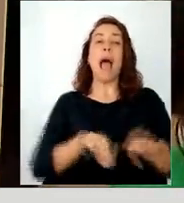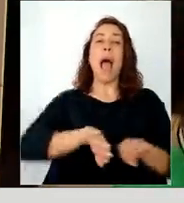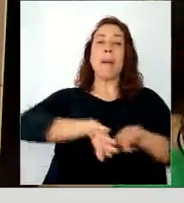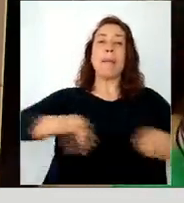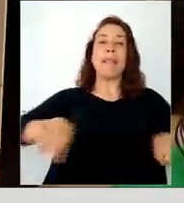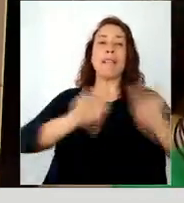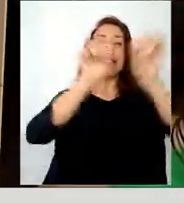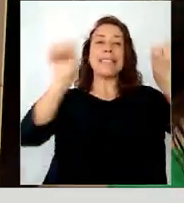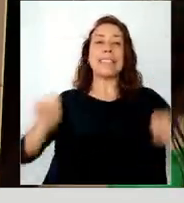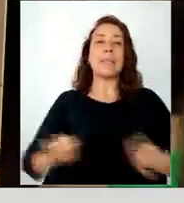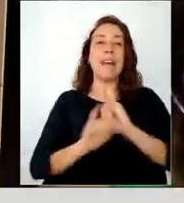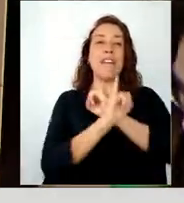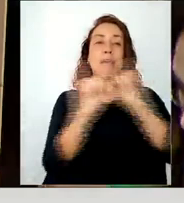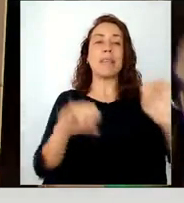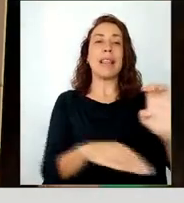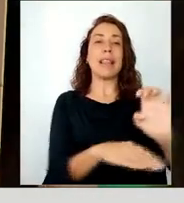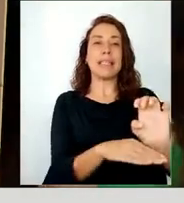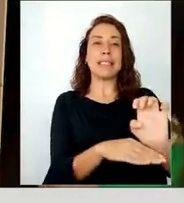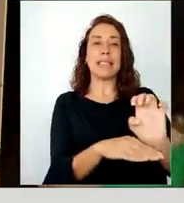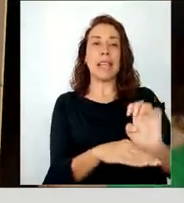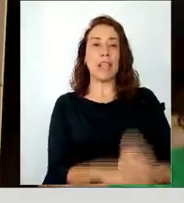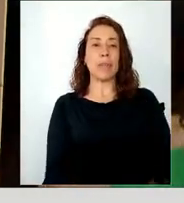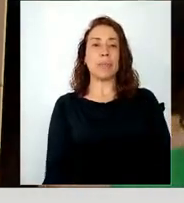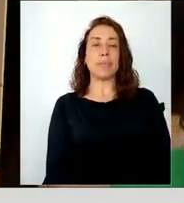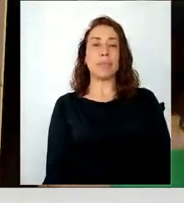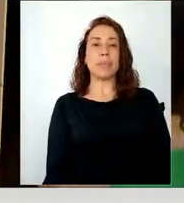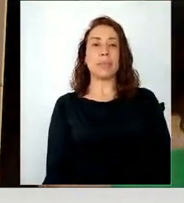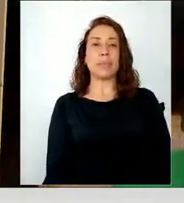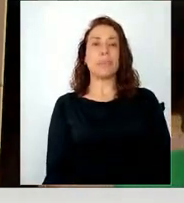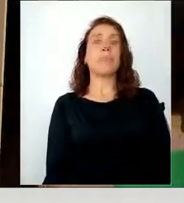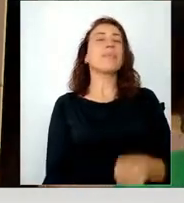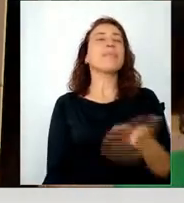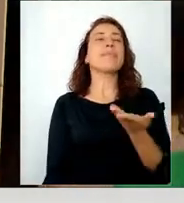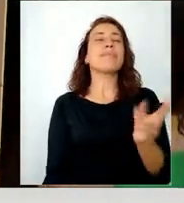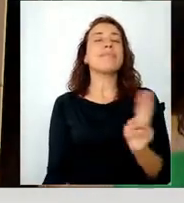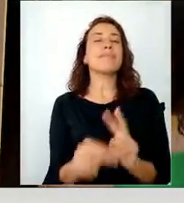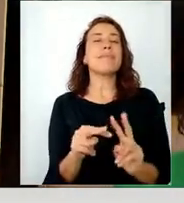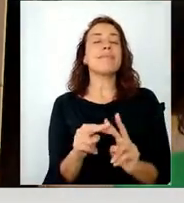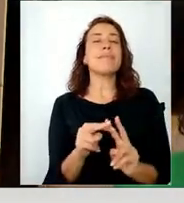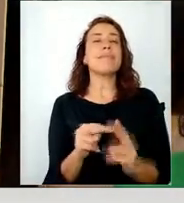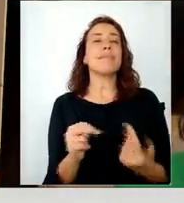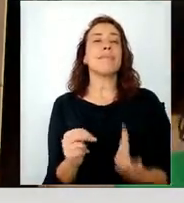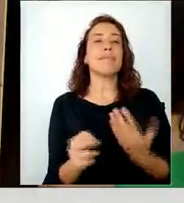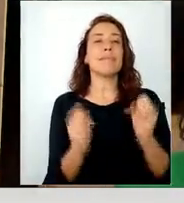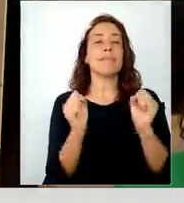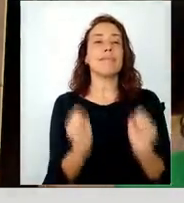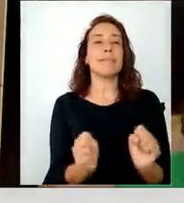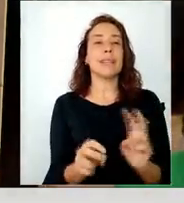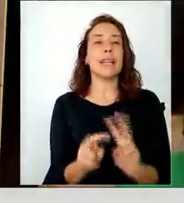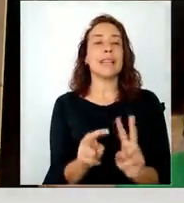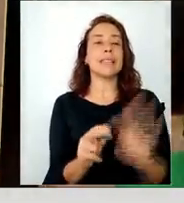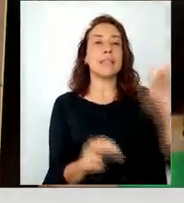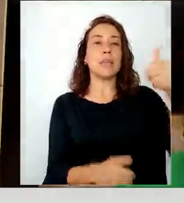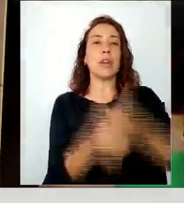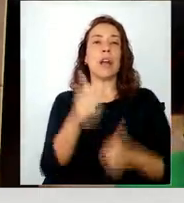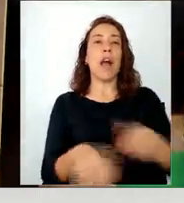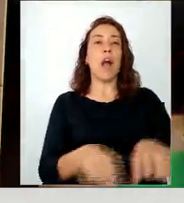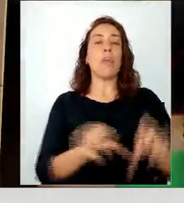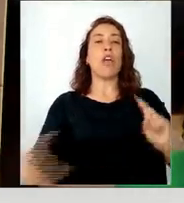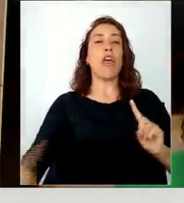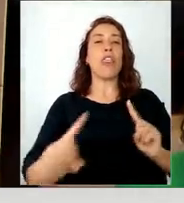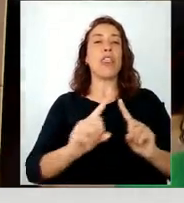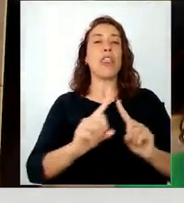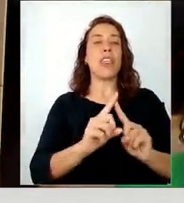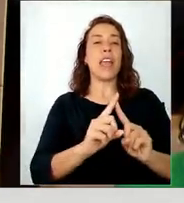y ese tema lo que hace es que da la posibilidad de realizar licitación de los tratos directos por fuera del sistema de